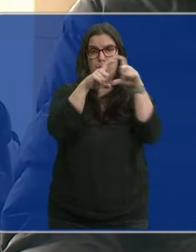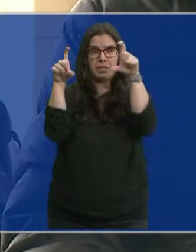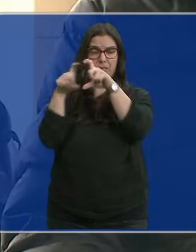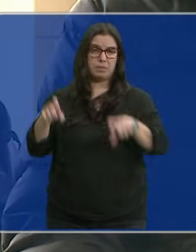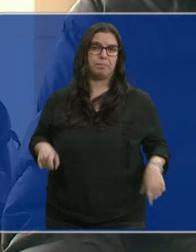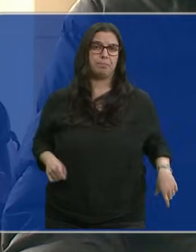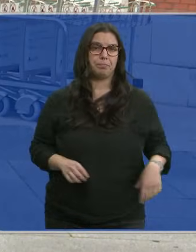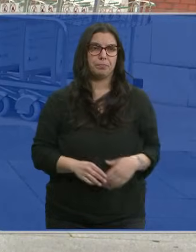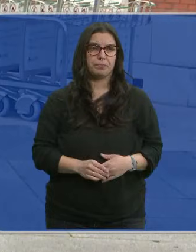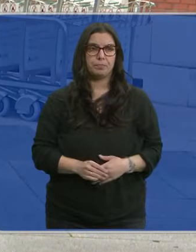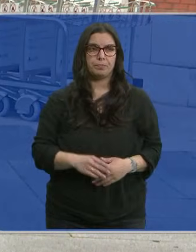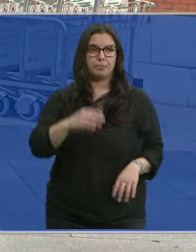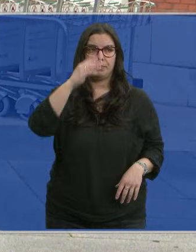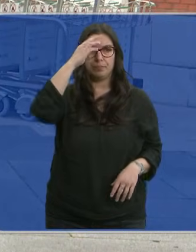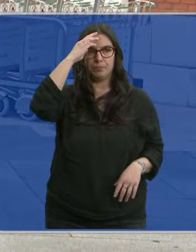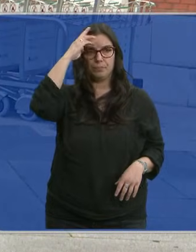operadoras.